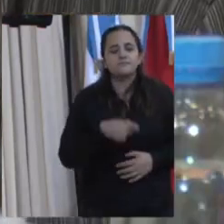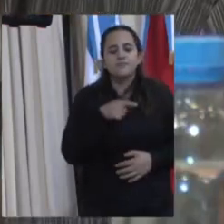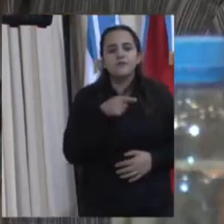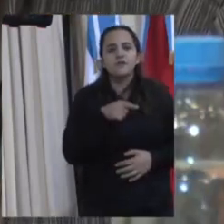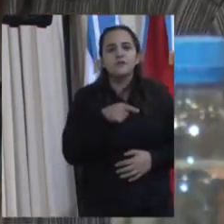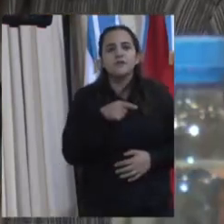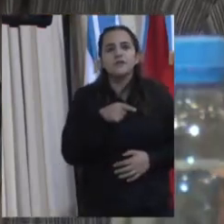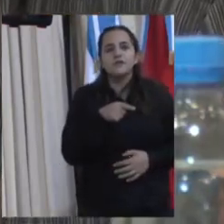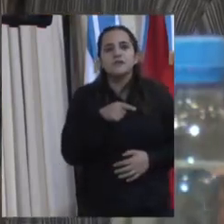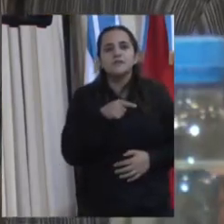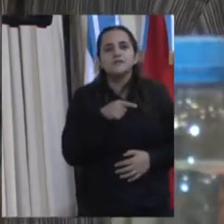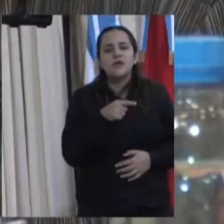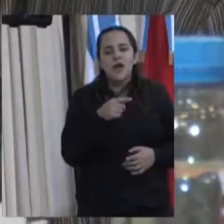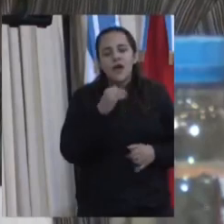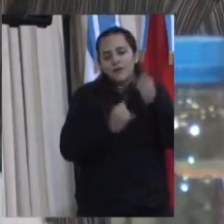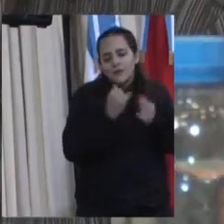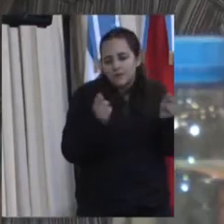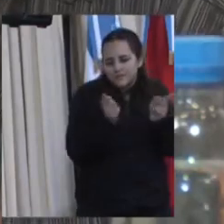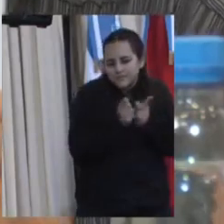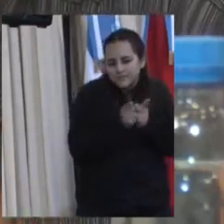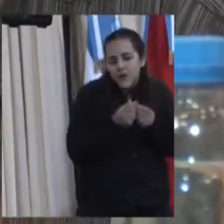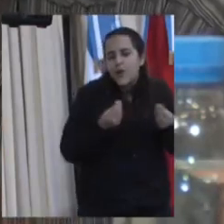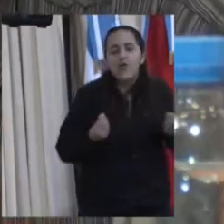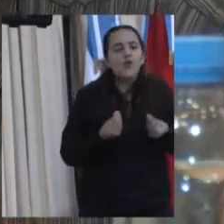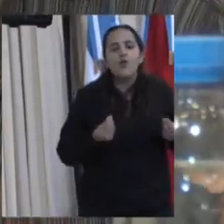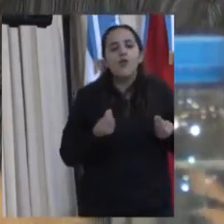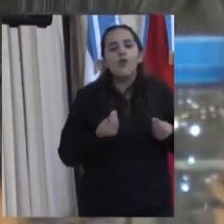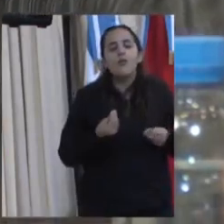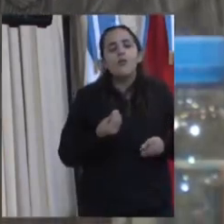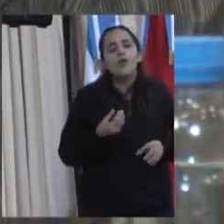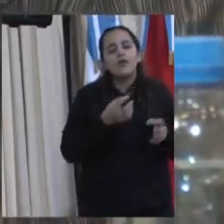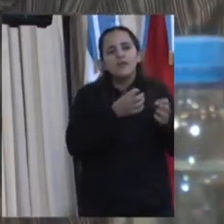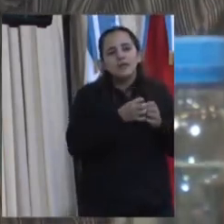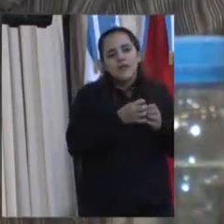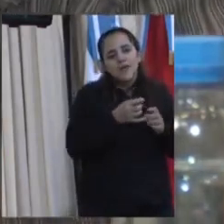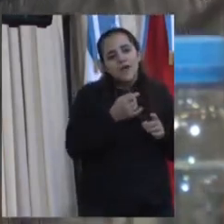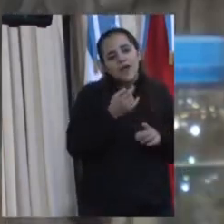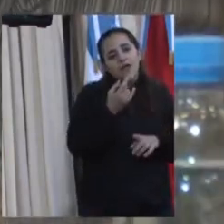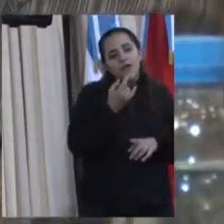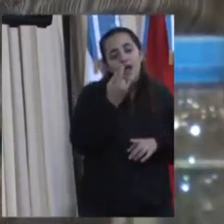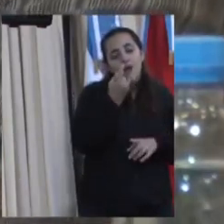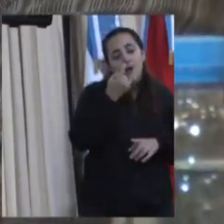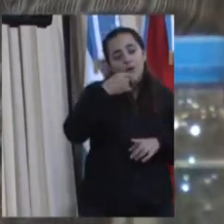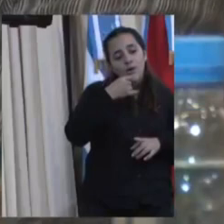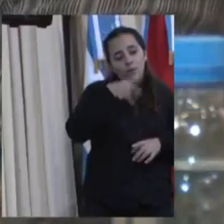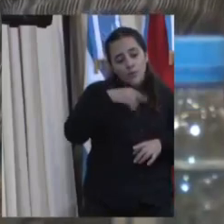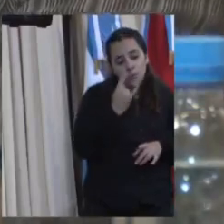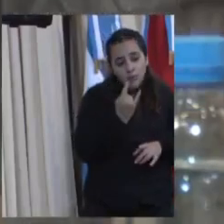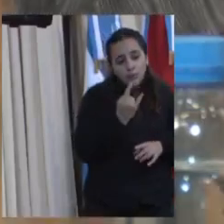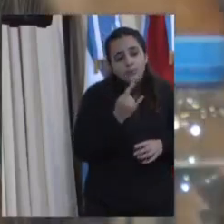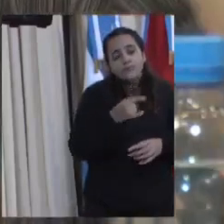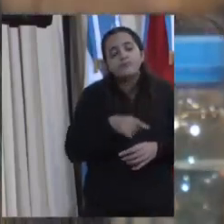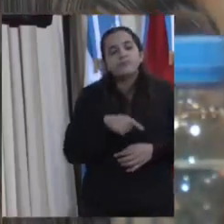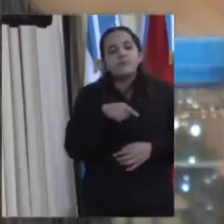ya también brevemente, es cómo en el sistema de Naciones Unidas, particularmente en la UNESCO,